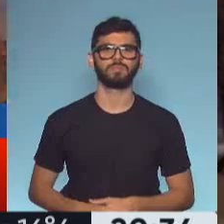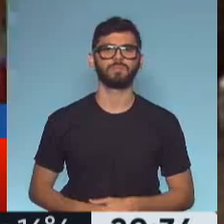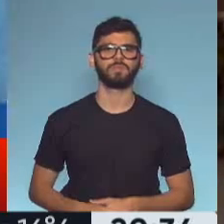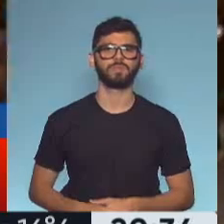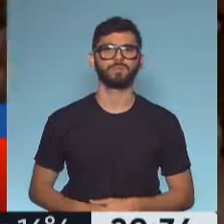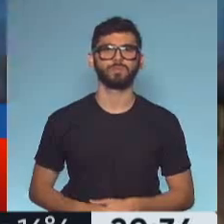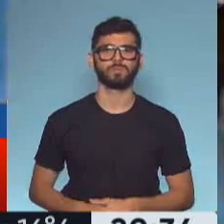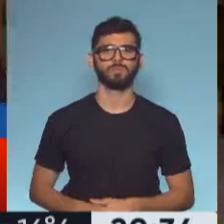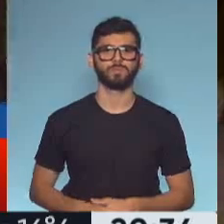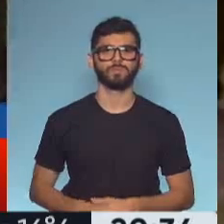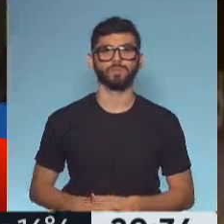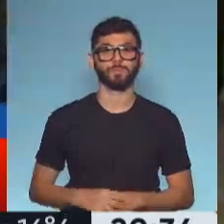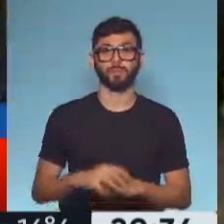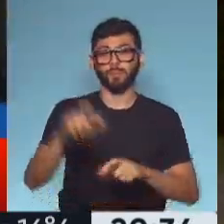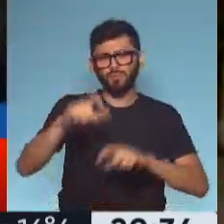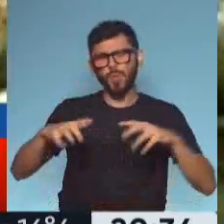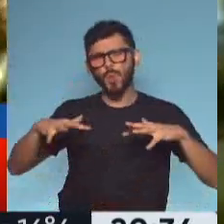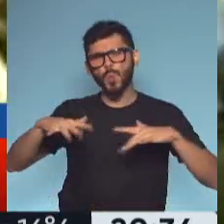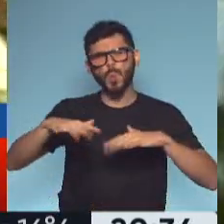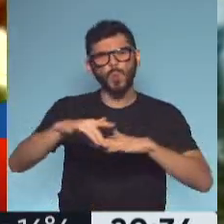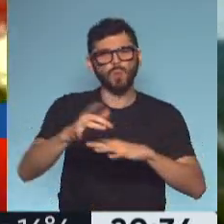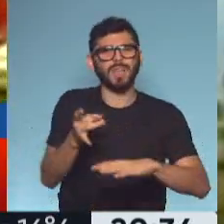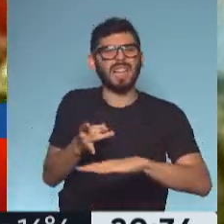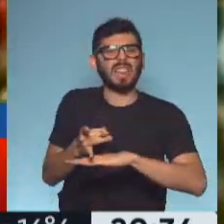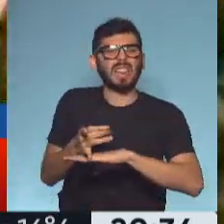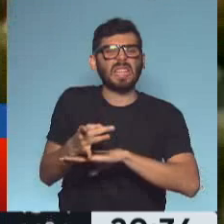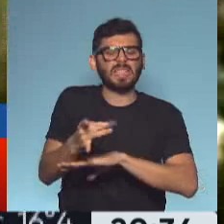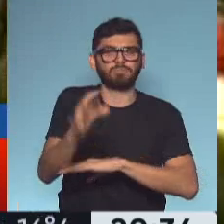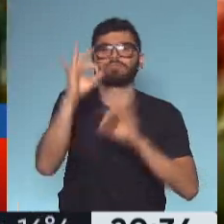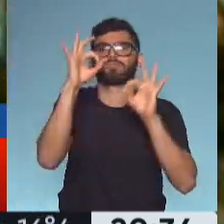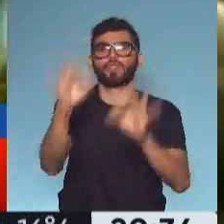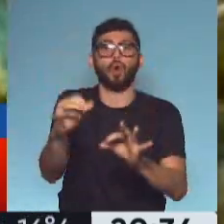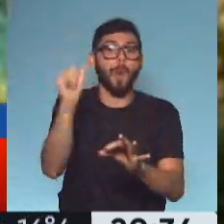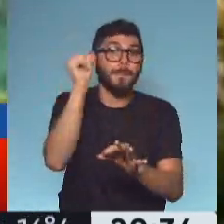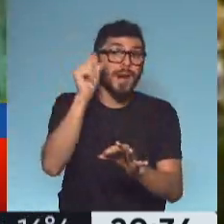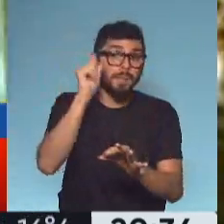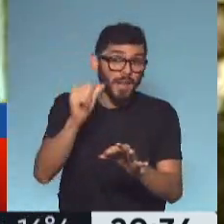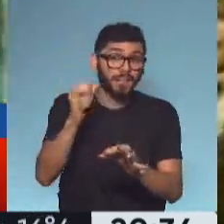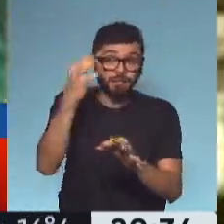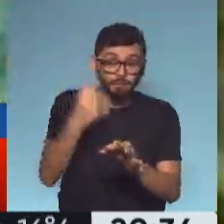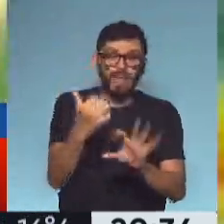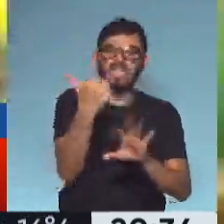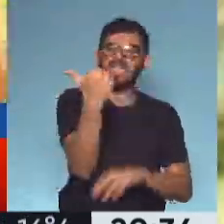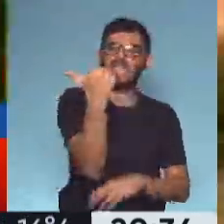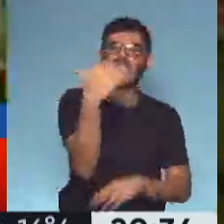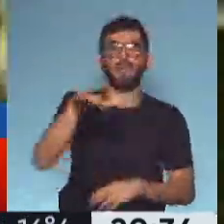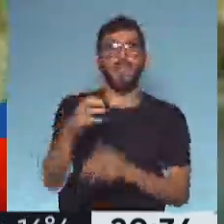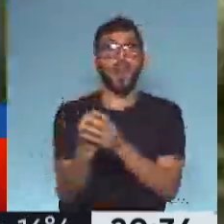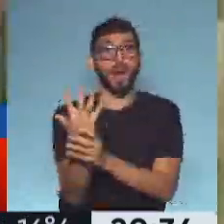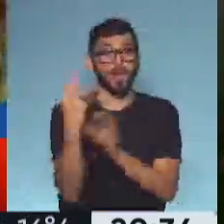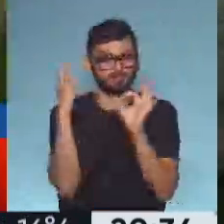En medio de otra multitud, el tren del ALBA llegó a Mar del Plata a las 6:30 de la mañana.